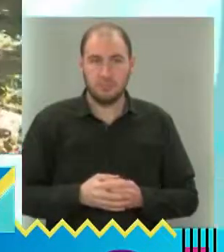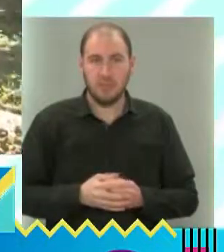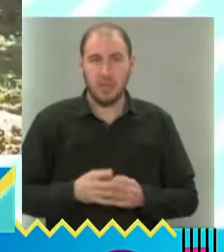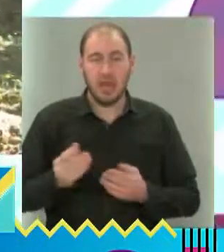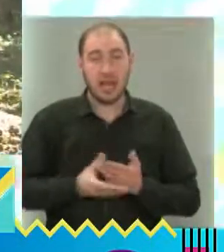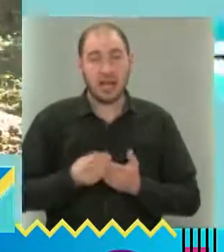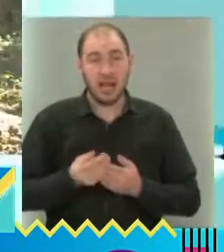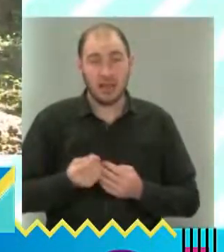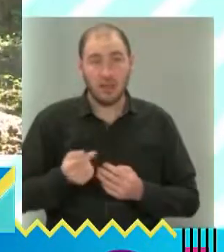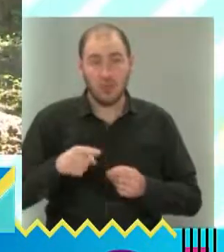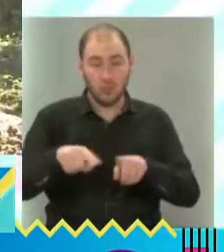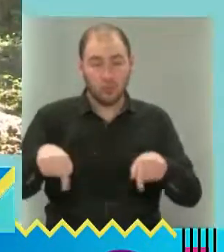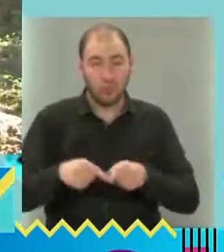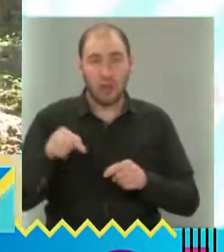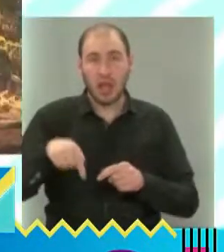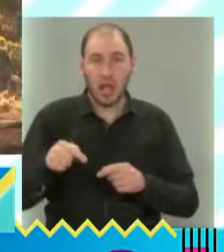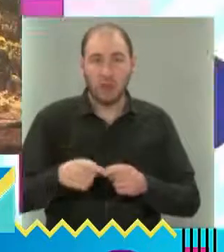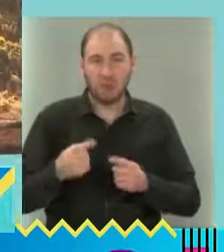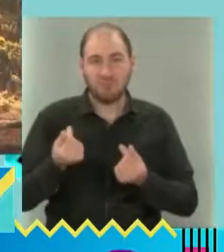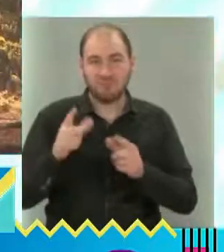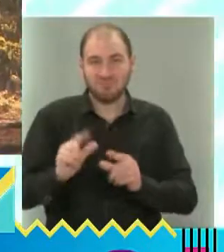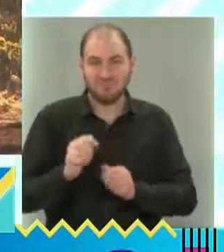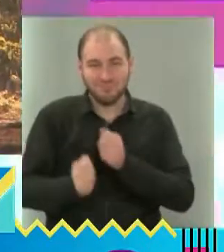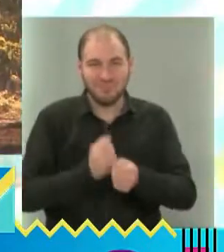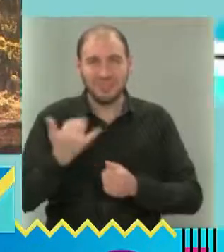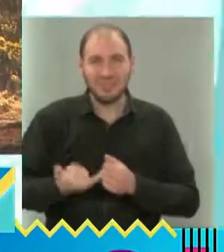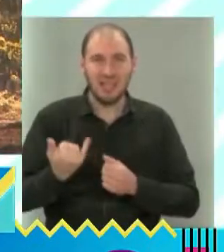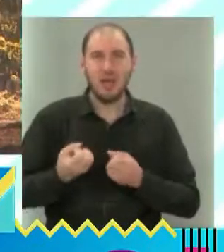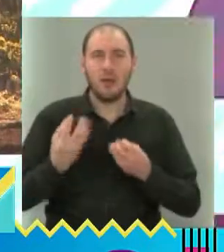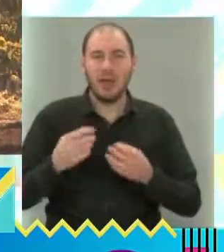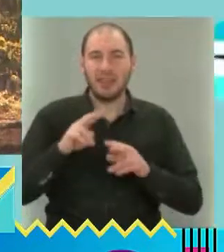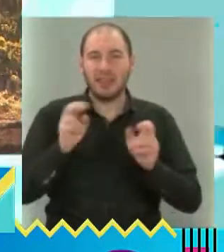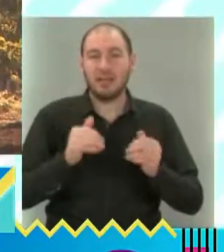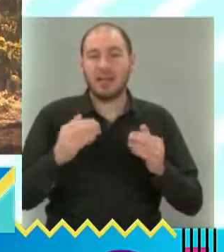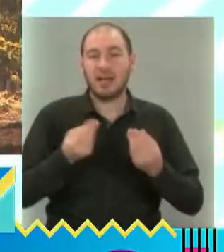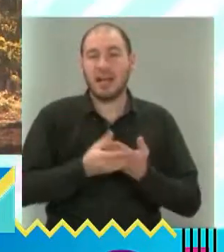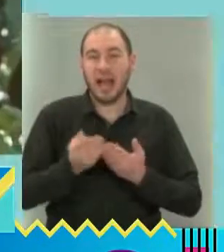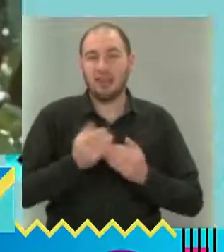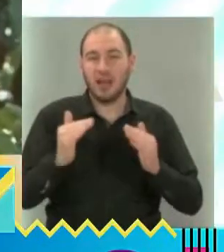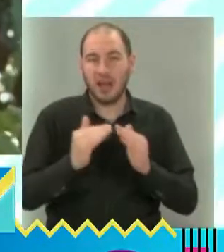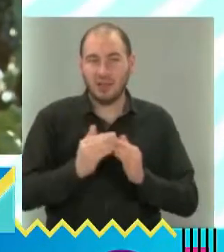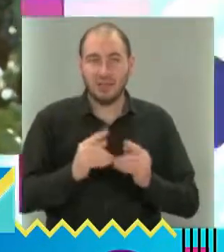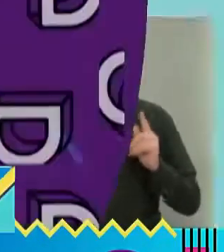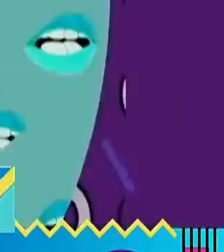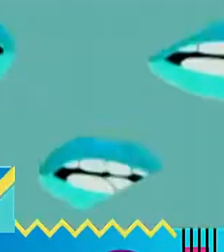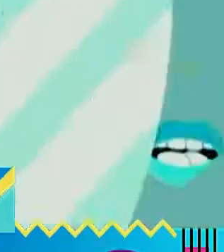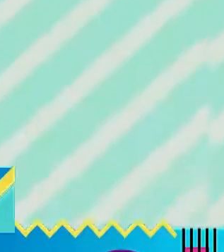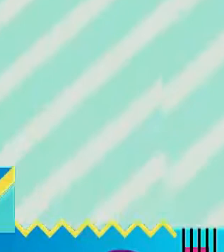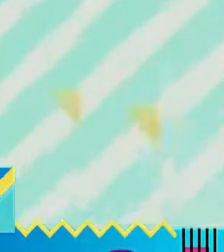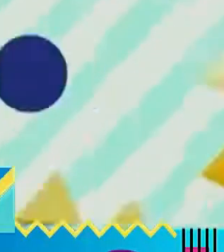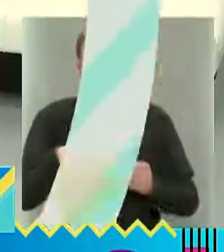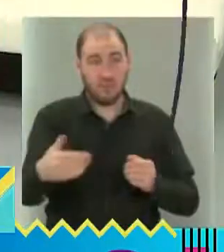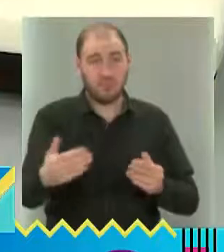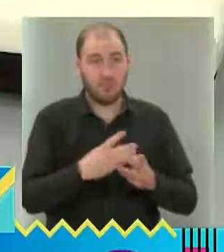su costo de oportunidad del terreno hoy día ha perdido muchísimo siendo productivo con respecto al costo inmobiliario que tiene. ¿Y tienden a desaparecer?